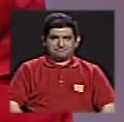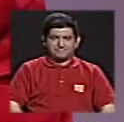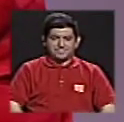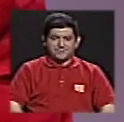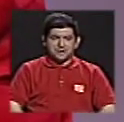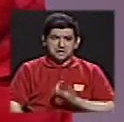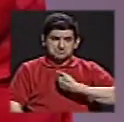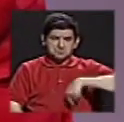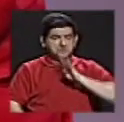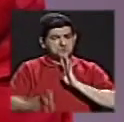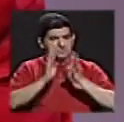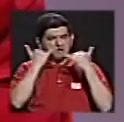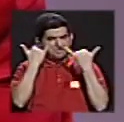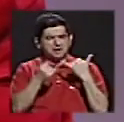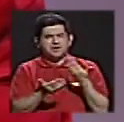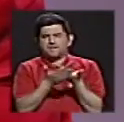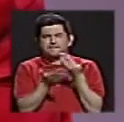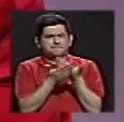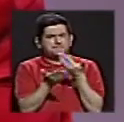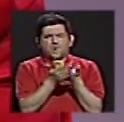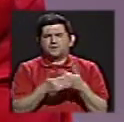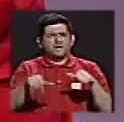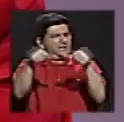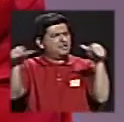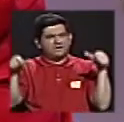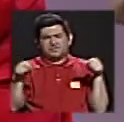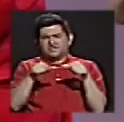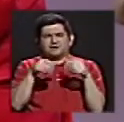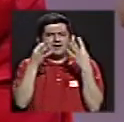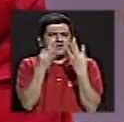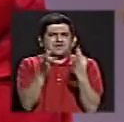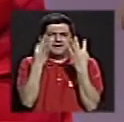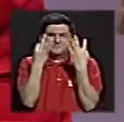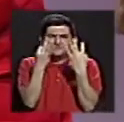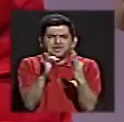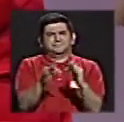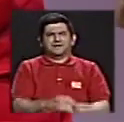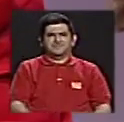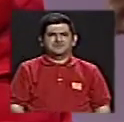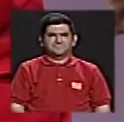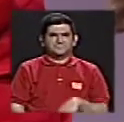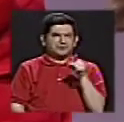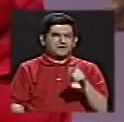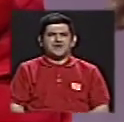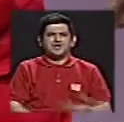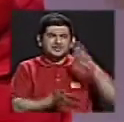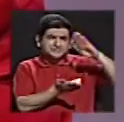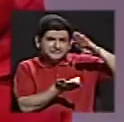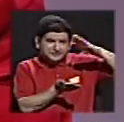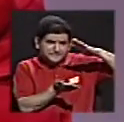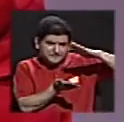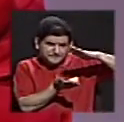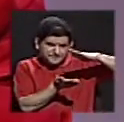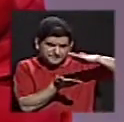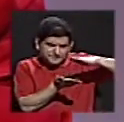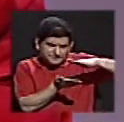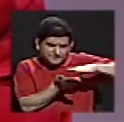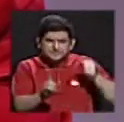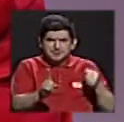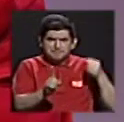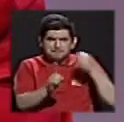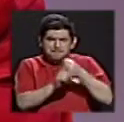Hemos hablado y hemos ensayado mucho a nivel del sector, ¿verdad?, para tratar de hacer, minimizar los impactos a